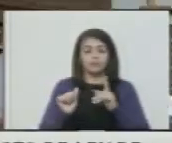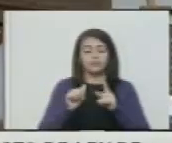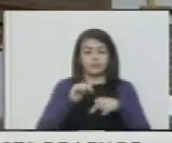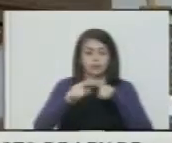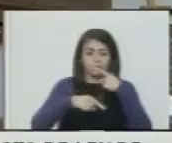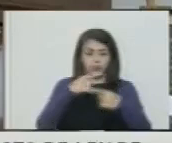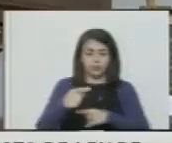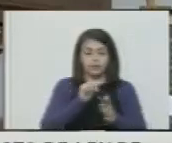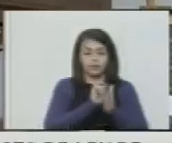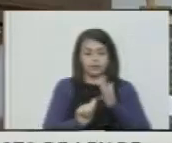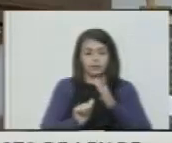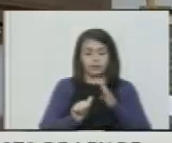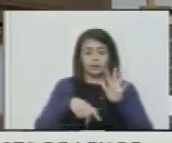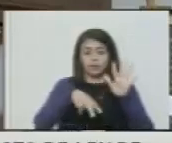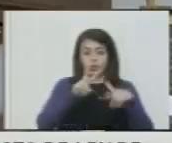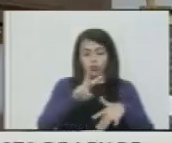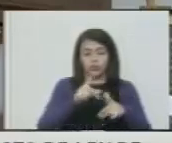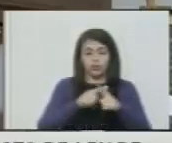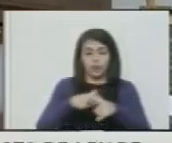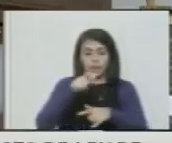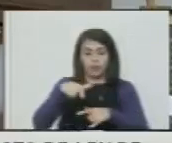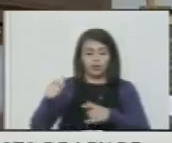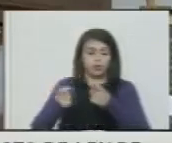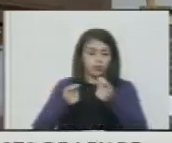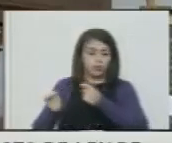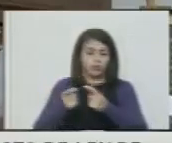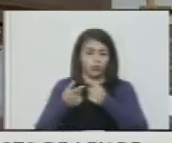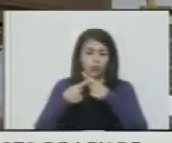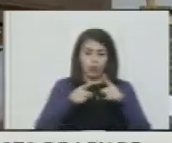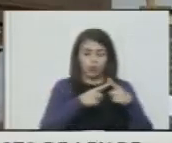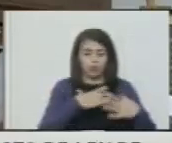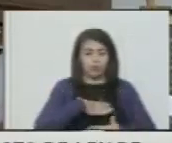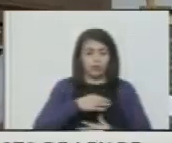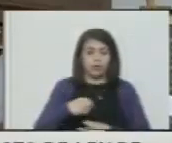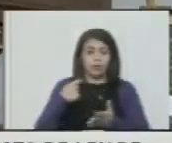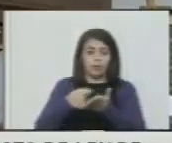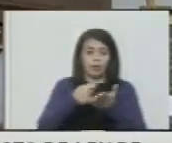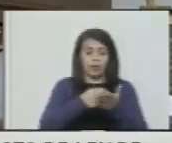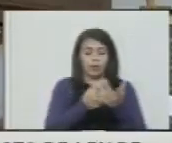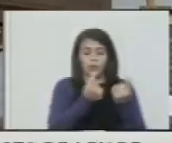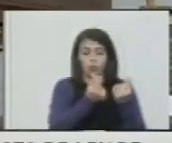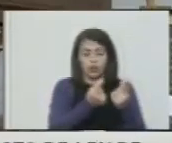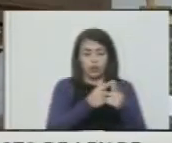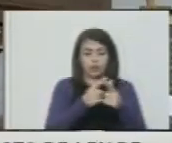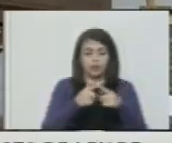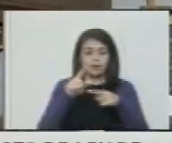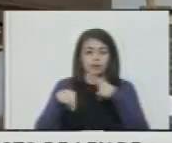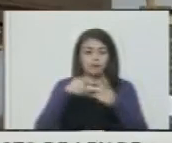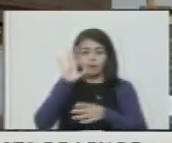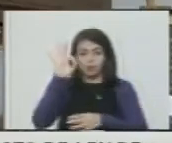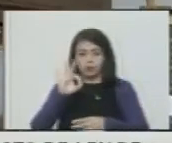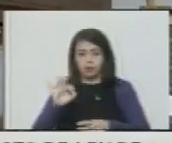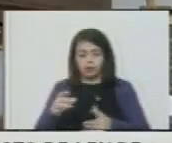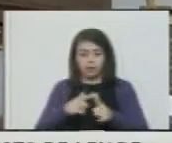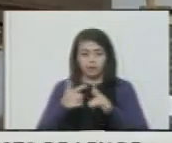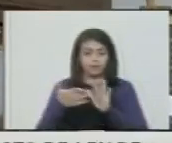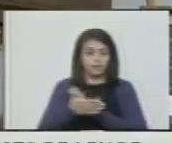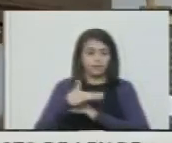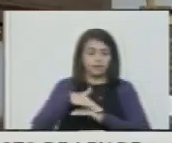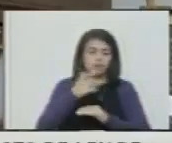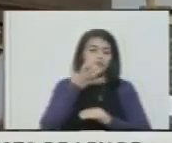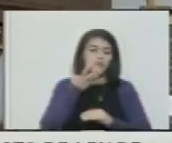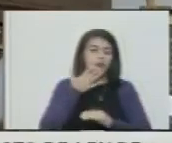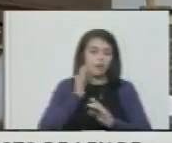artículo en los términos siguientes. Artículo 12. Los sujetos regulados y demás interesados pagarán en bolívares tasas por